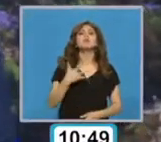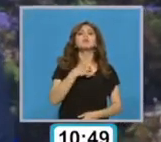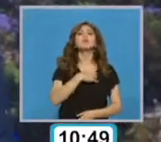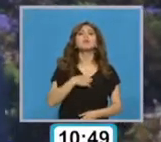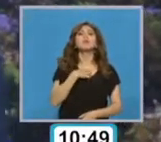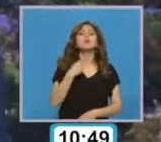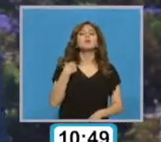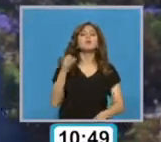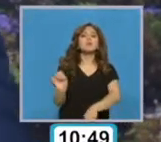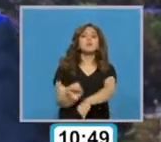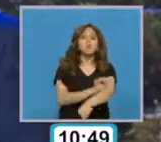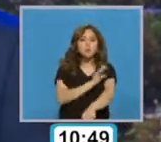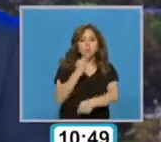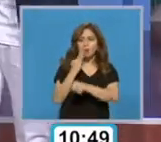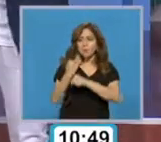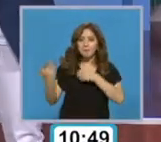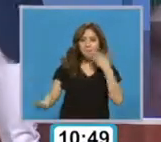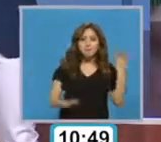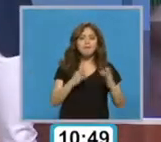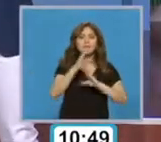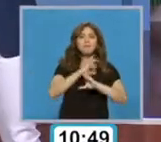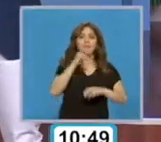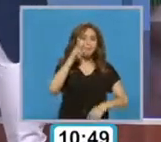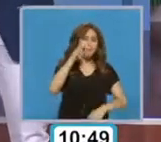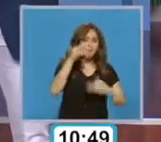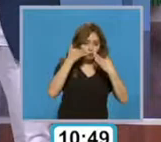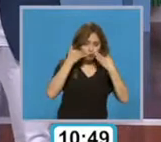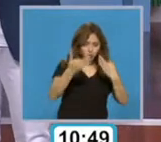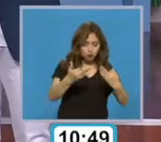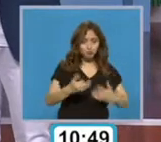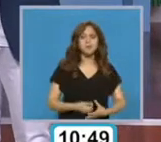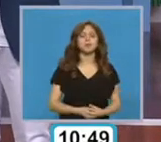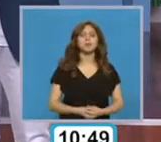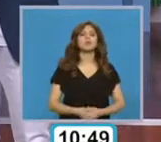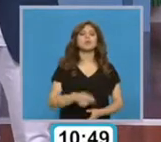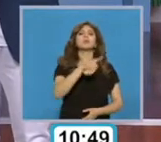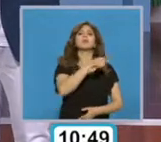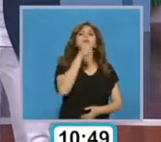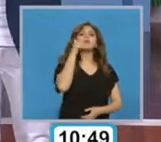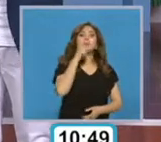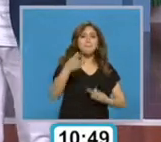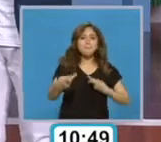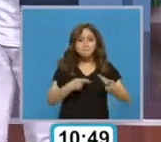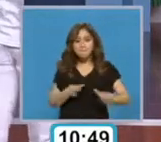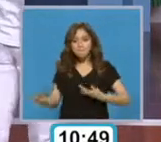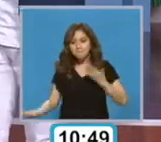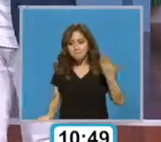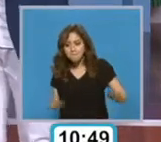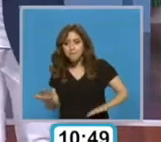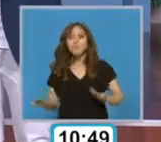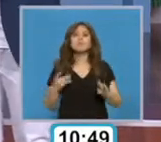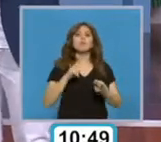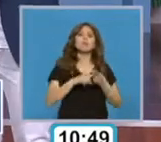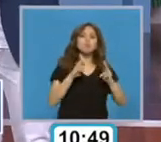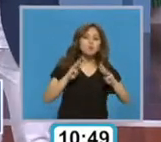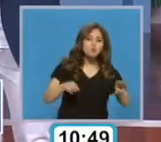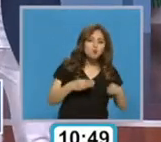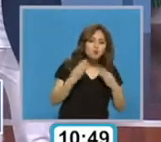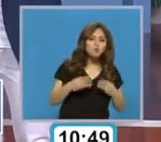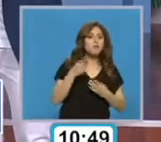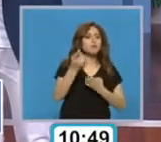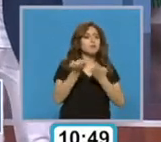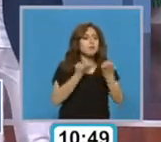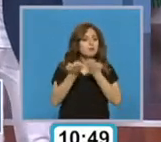les vamos a dar un gran show. Muy bien. Oye, ¿se preparan con coreografía, con su música, hay ensayos? Cuéntenme